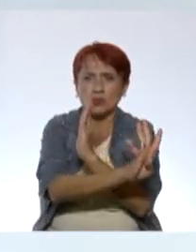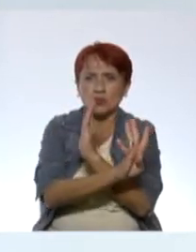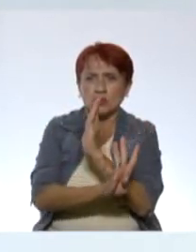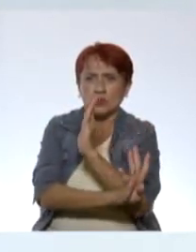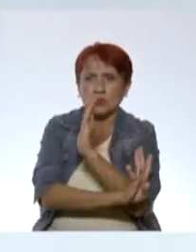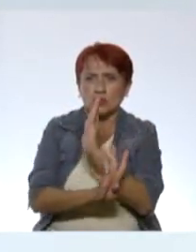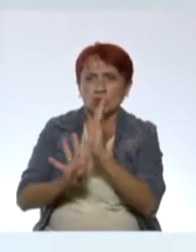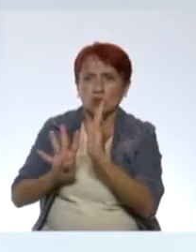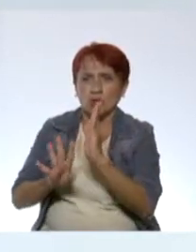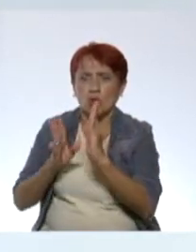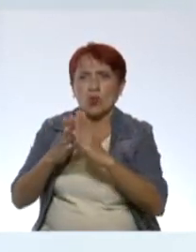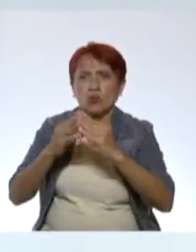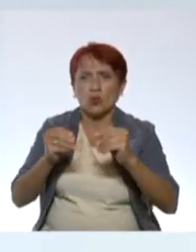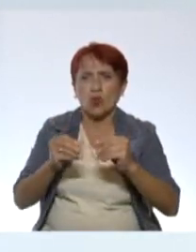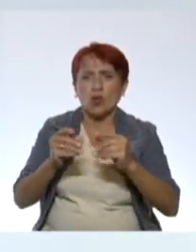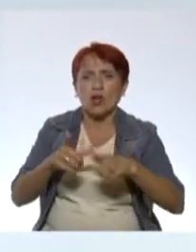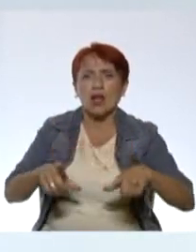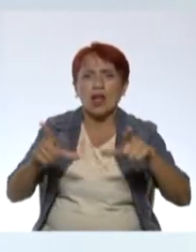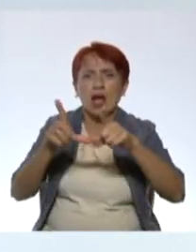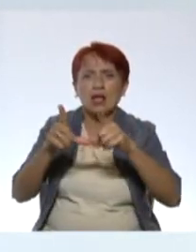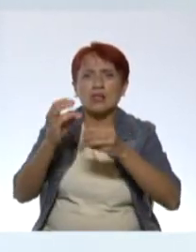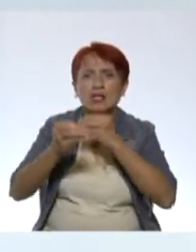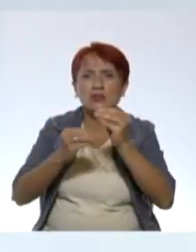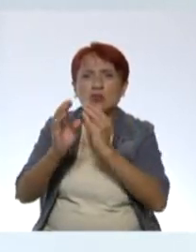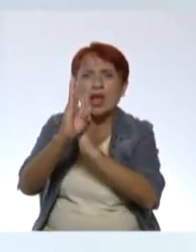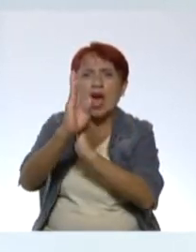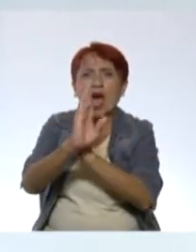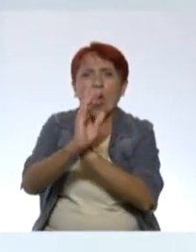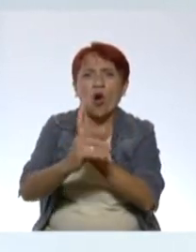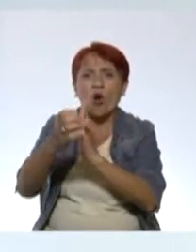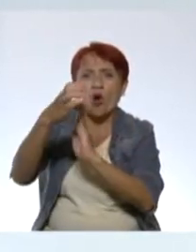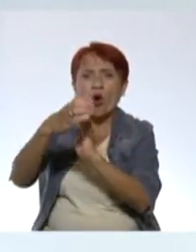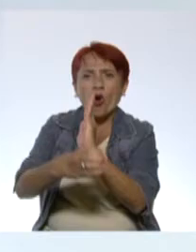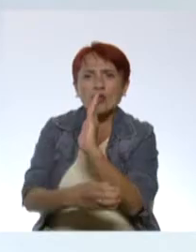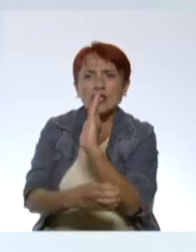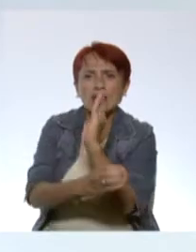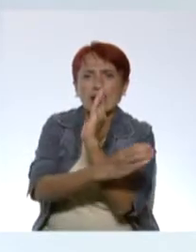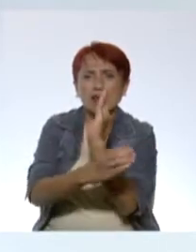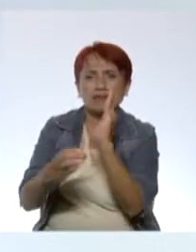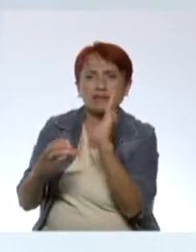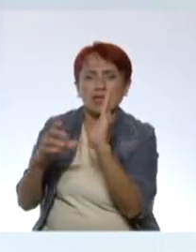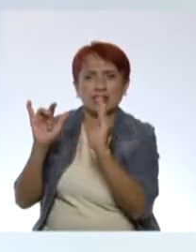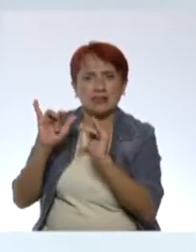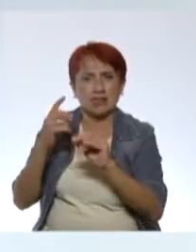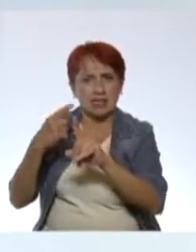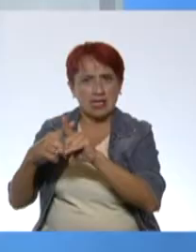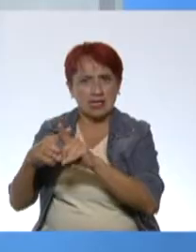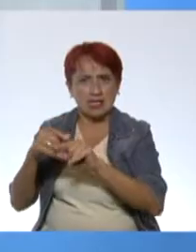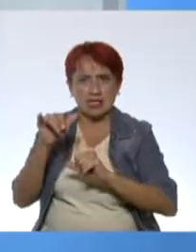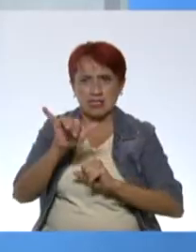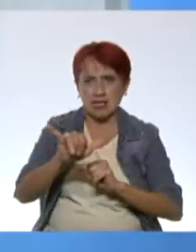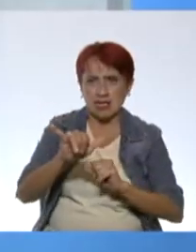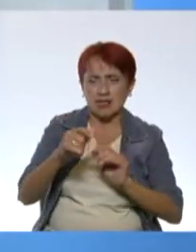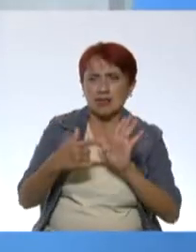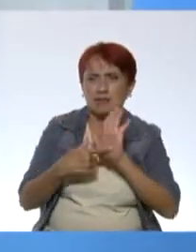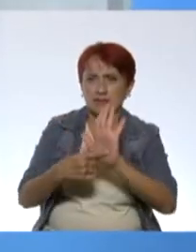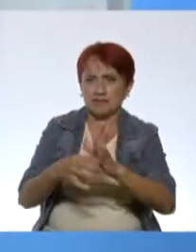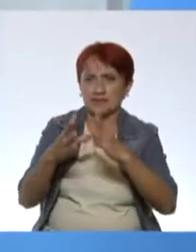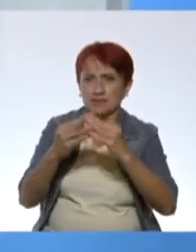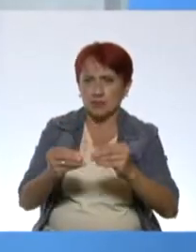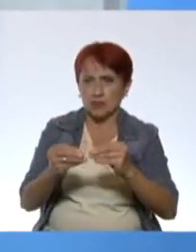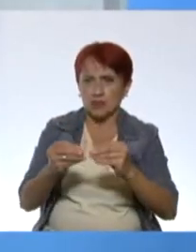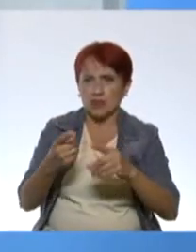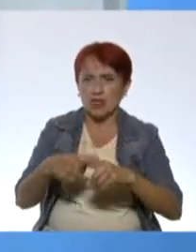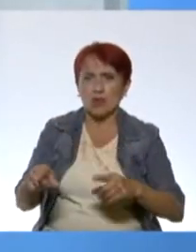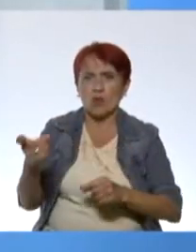señal vuelve a dividir en 4 cuadrantes, lanza una coordenada en X, una coordenada en Y, y ahí es donde está marcando la